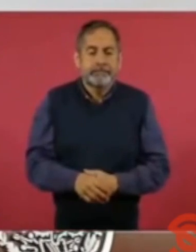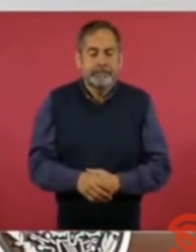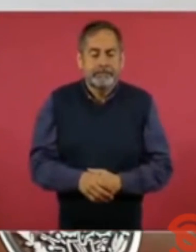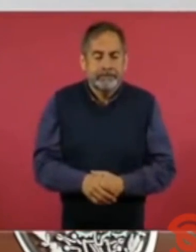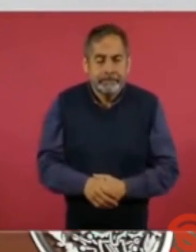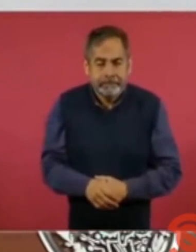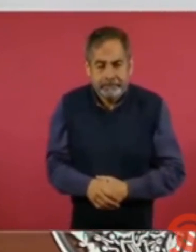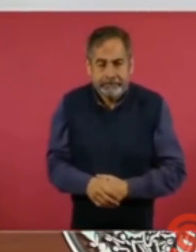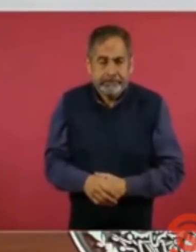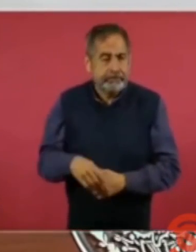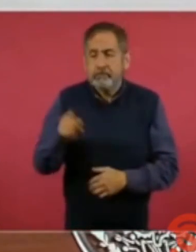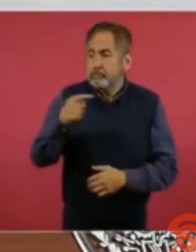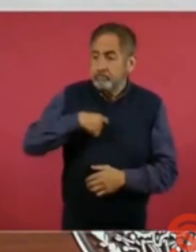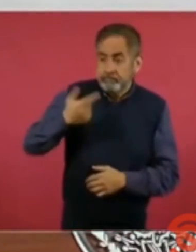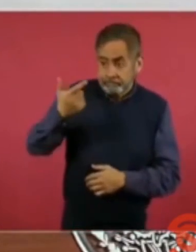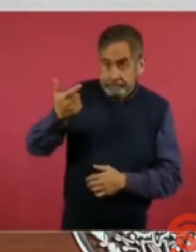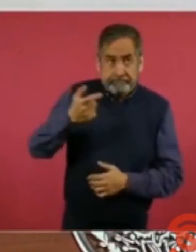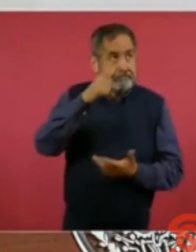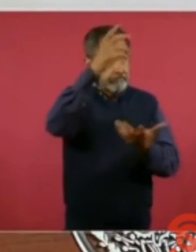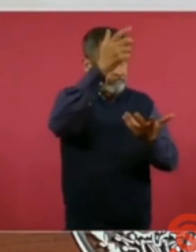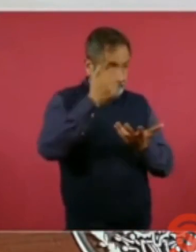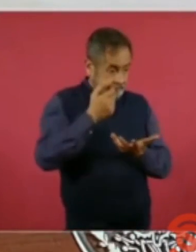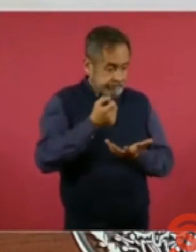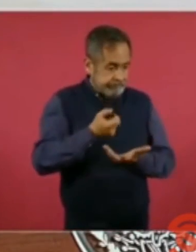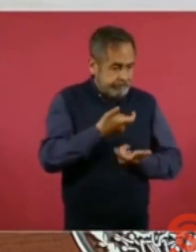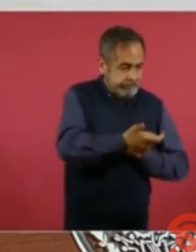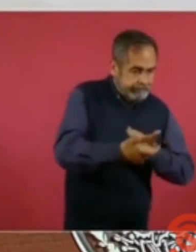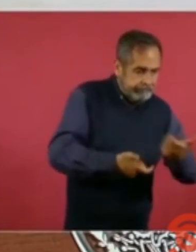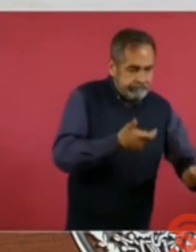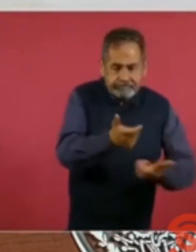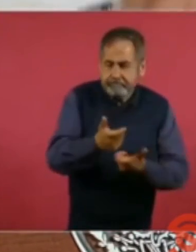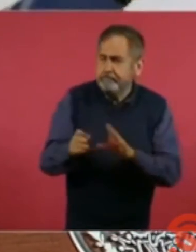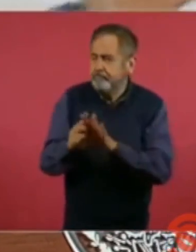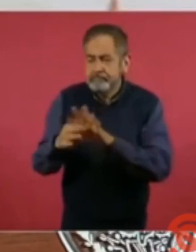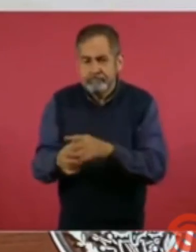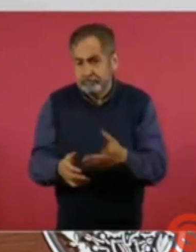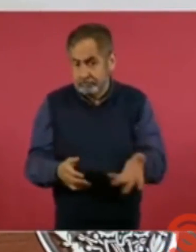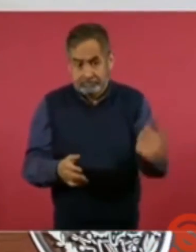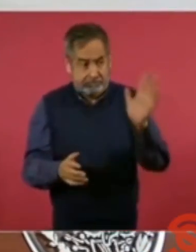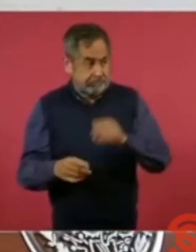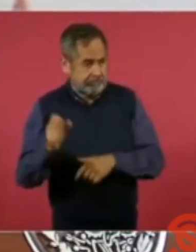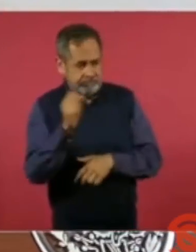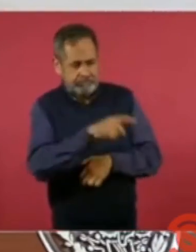nos salió bien esto, pero fallamos en esto,